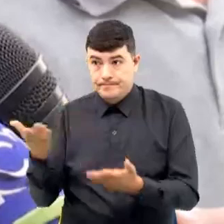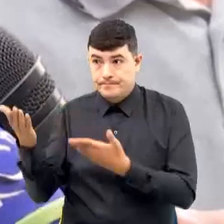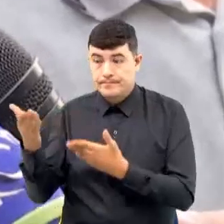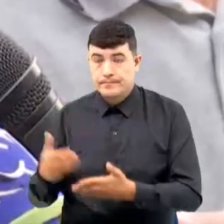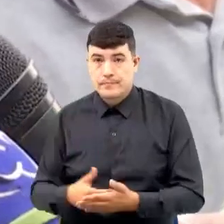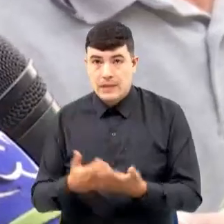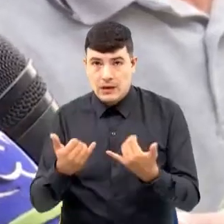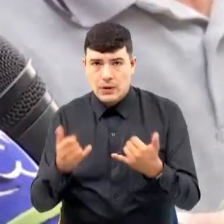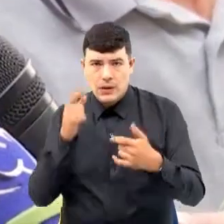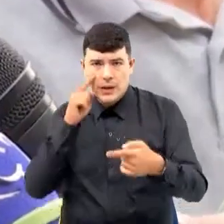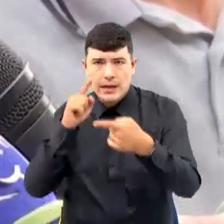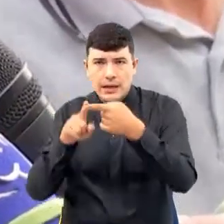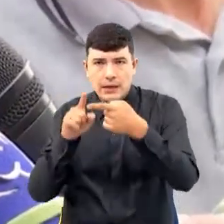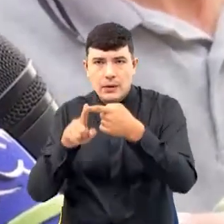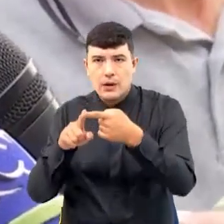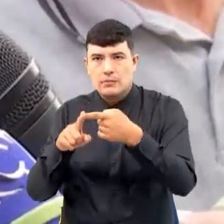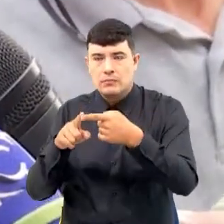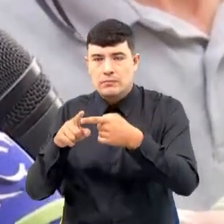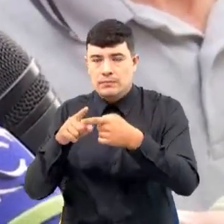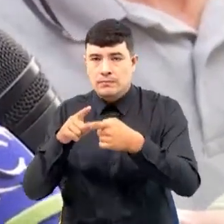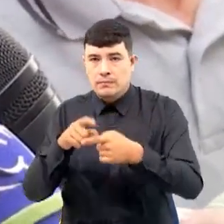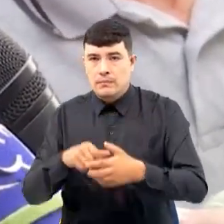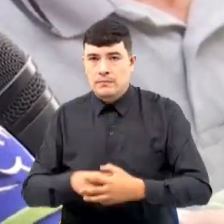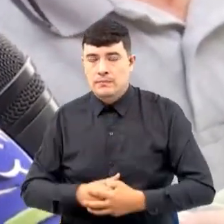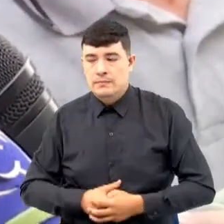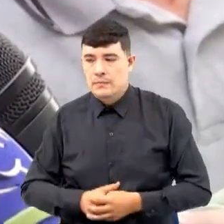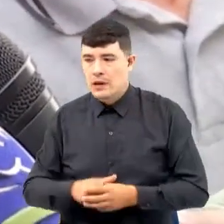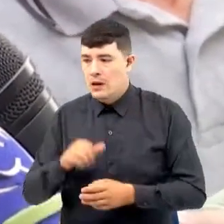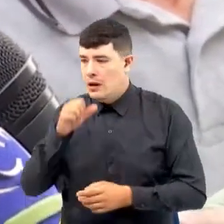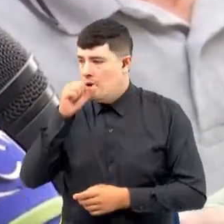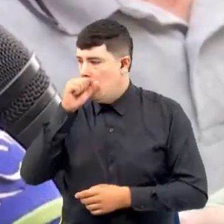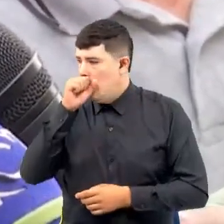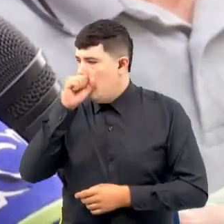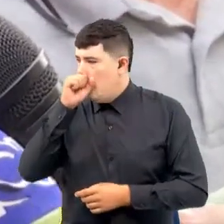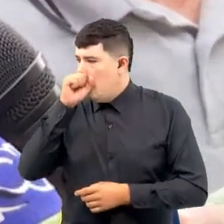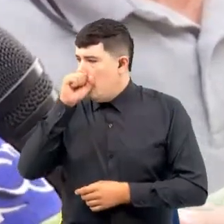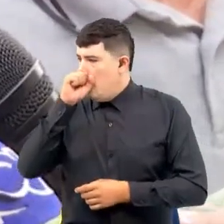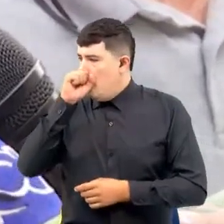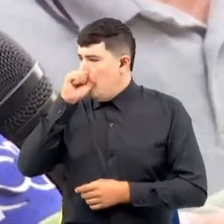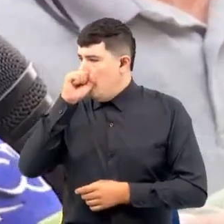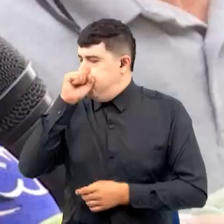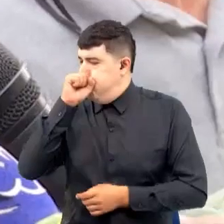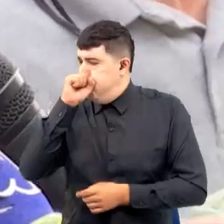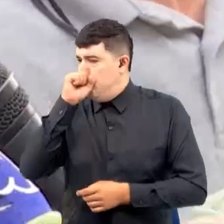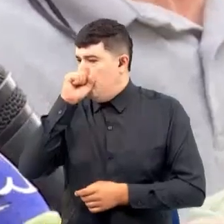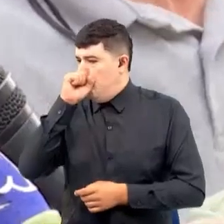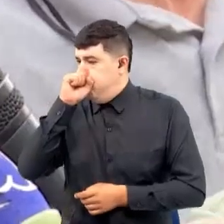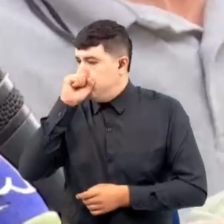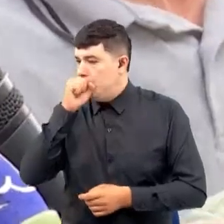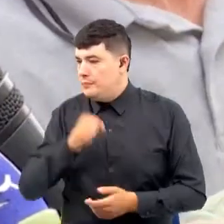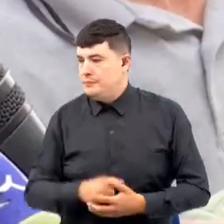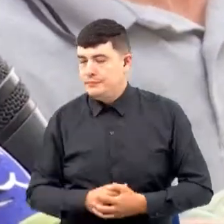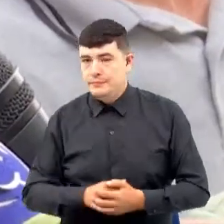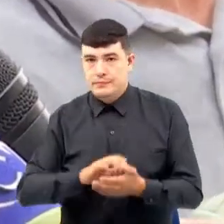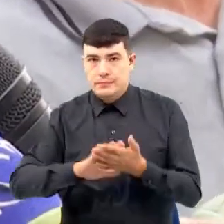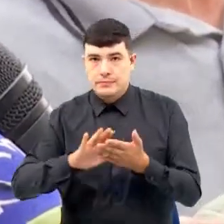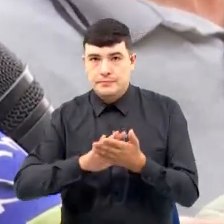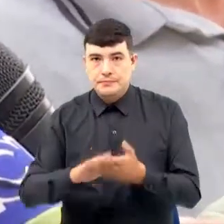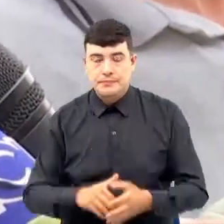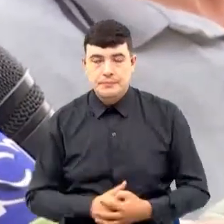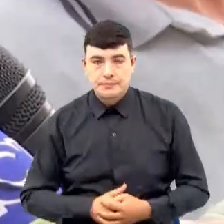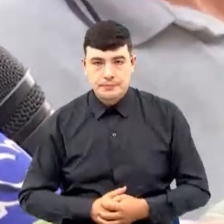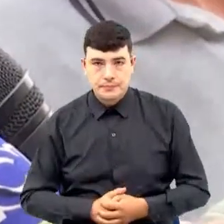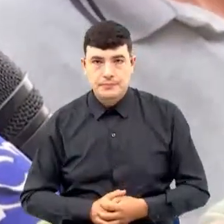los hurtos a personas, que sin duda es una de las grandes preocupaciones que tienen los habitantes. Segundo, hay que acabar con